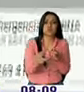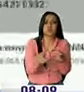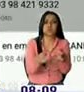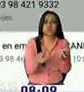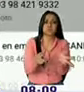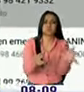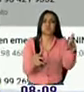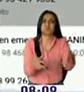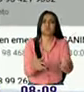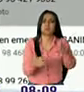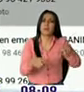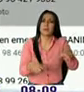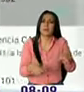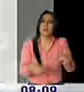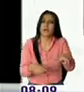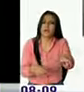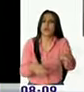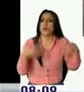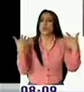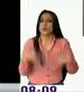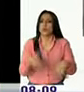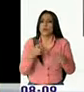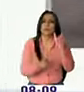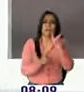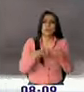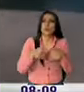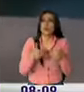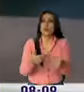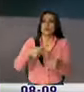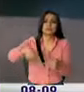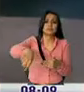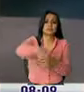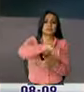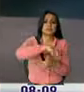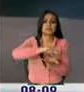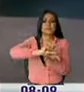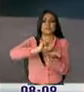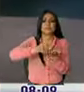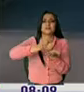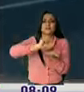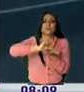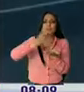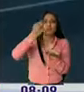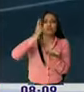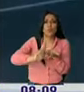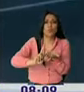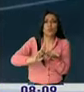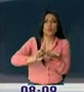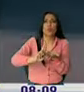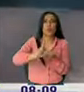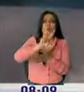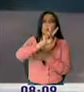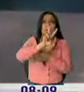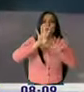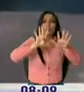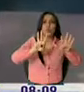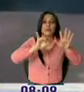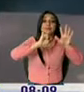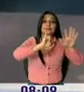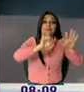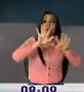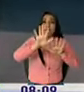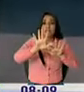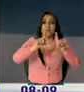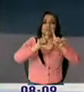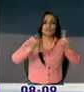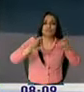un irresponsable por los peatones. Redondel del Quicentro Sur, vean ustedes. 2965, este es un